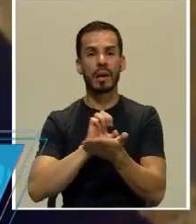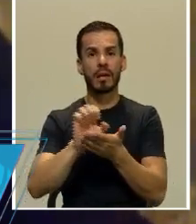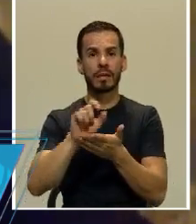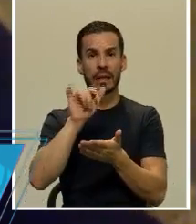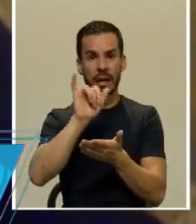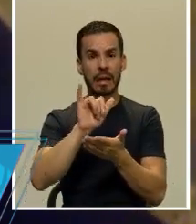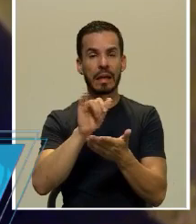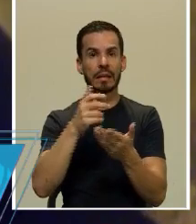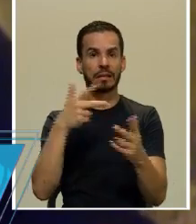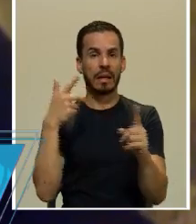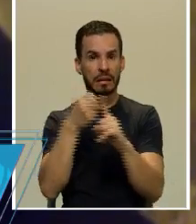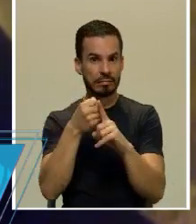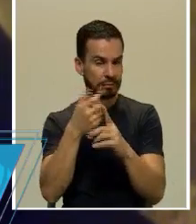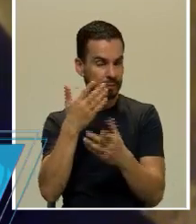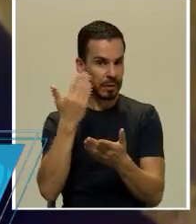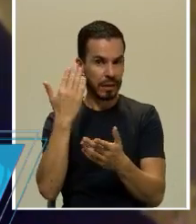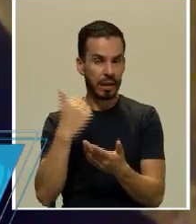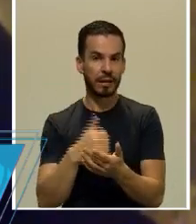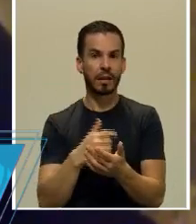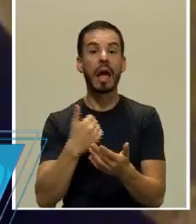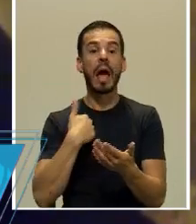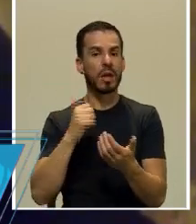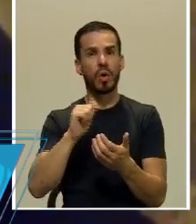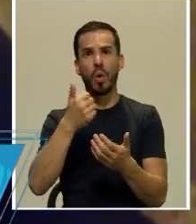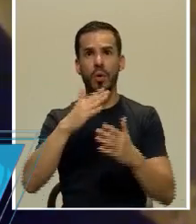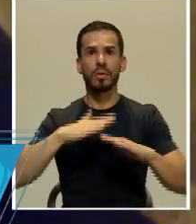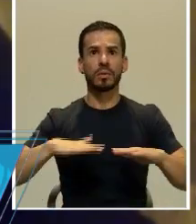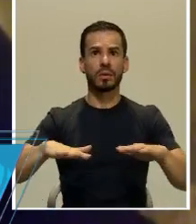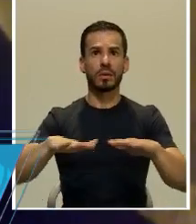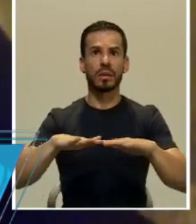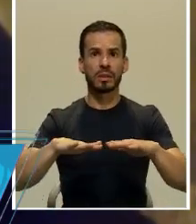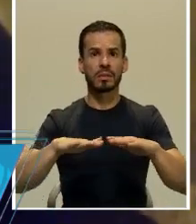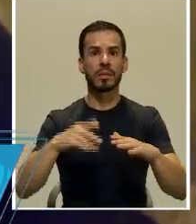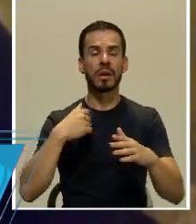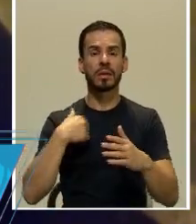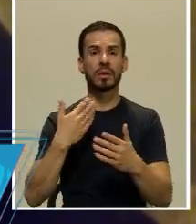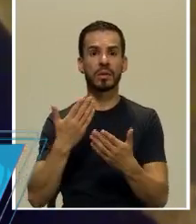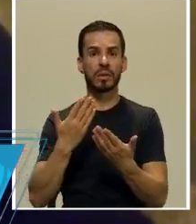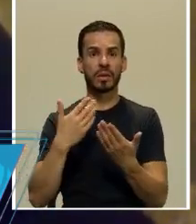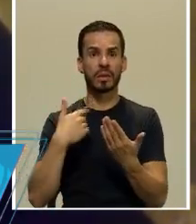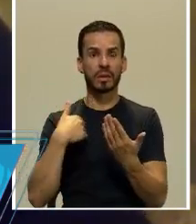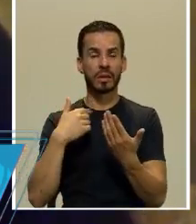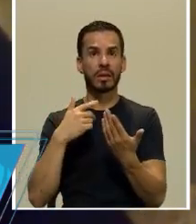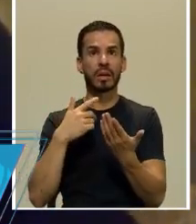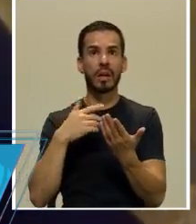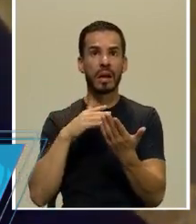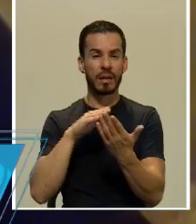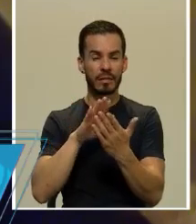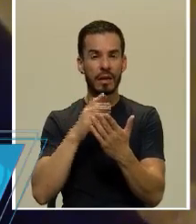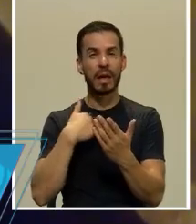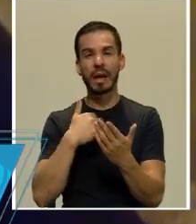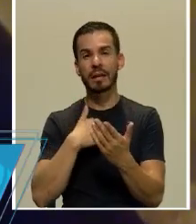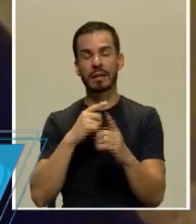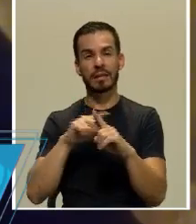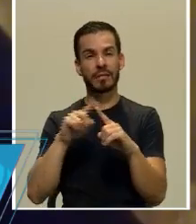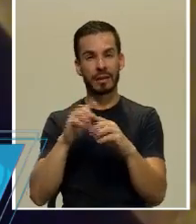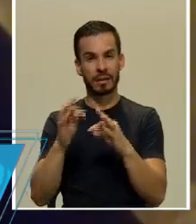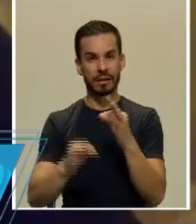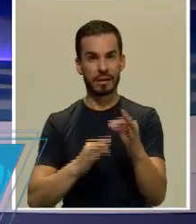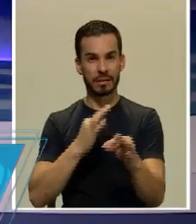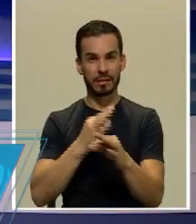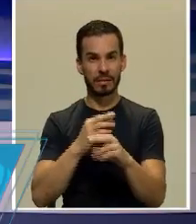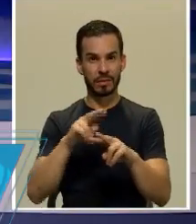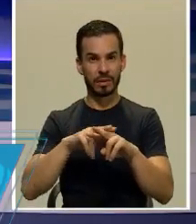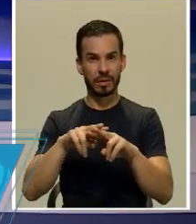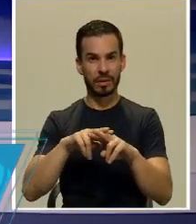evitar esas colisiones. Van a haber otros espacios donde al ser un tren tram, es que hay diferentes tipos de trenes y no nos